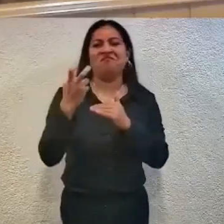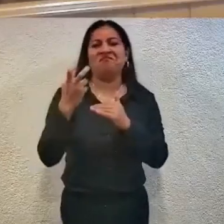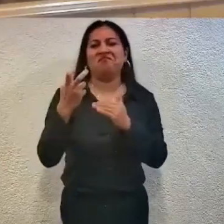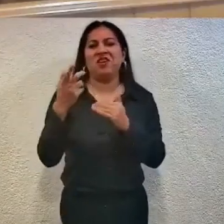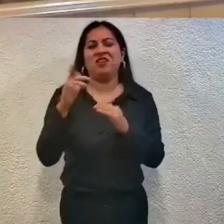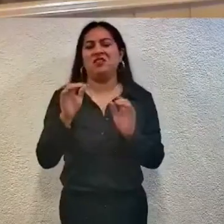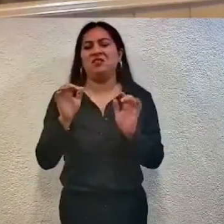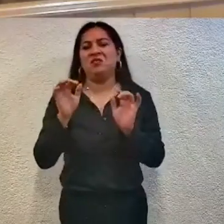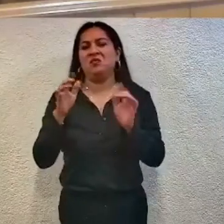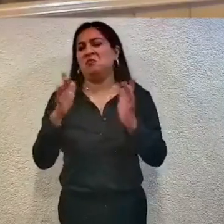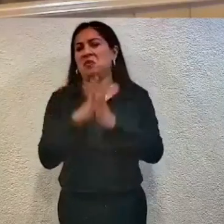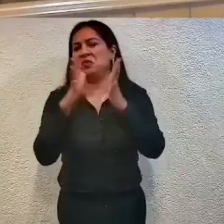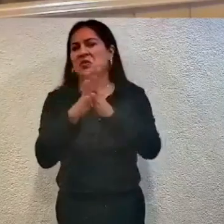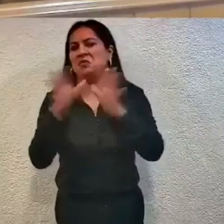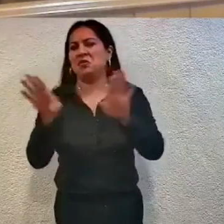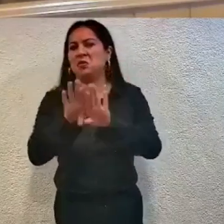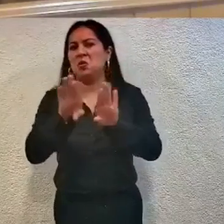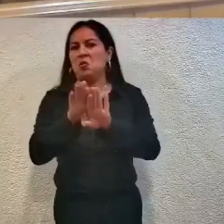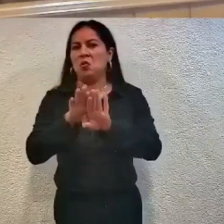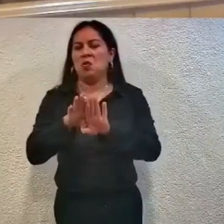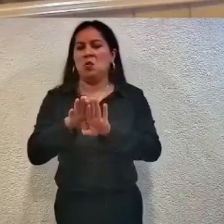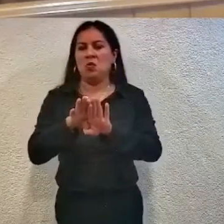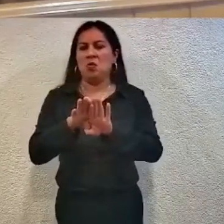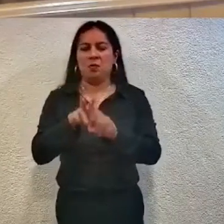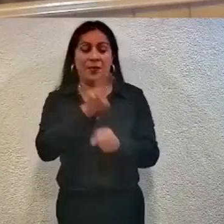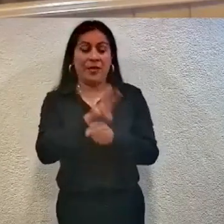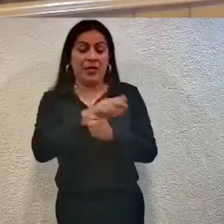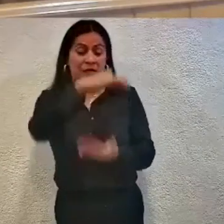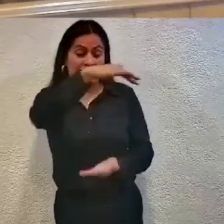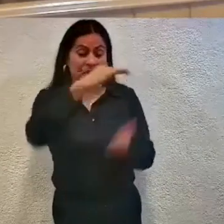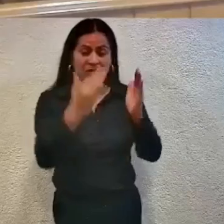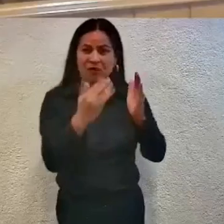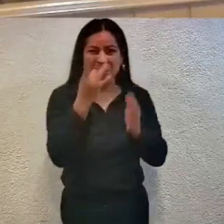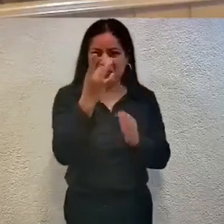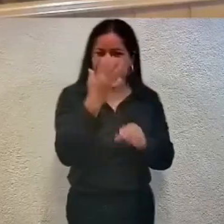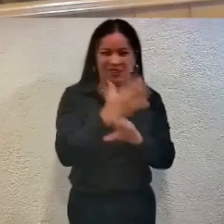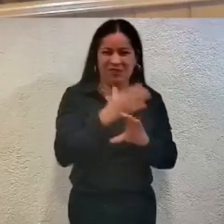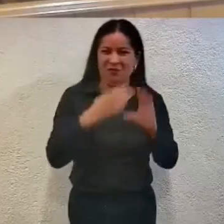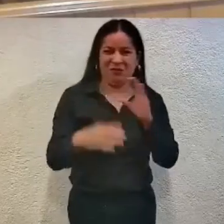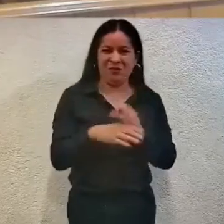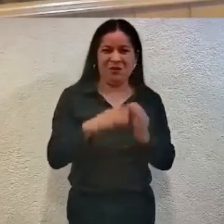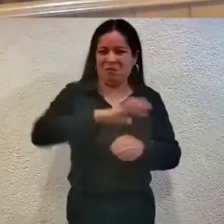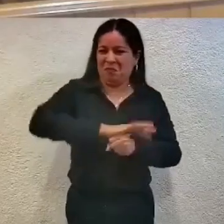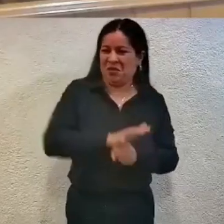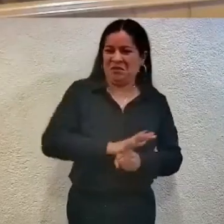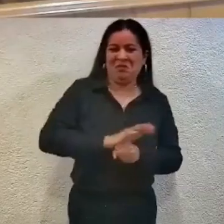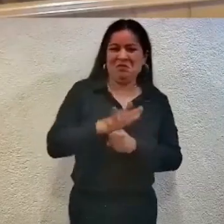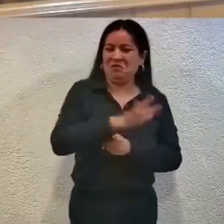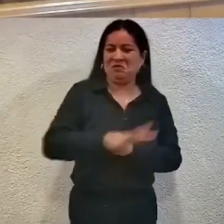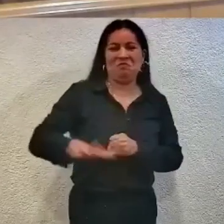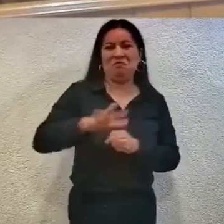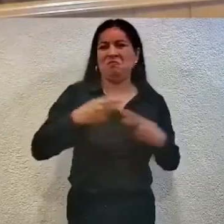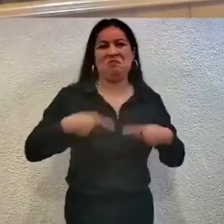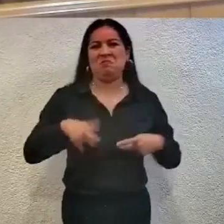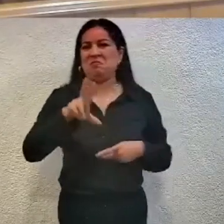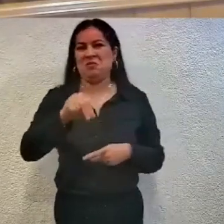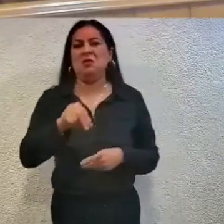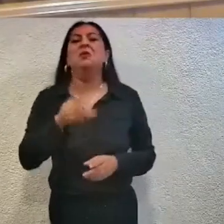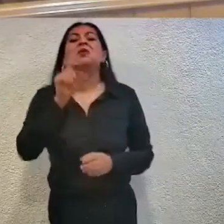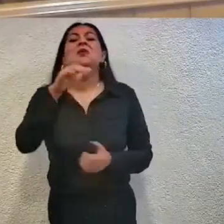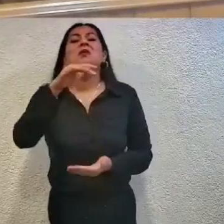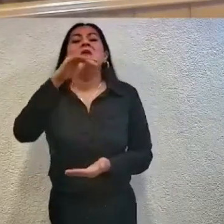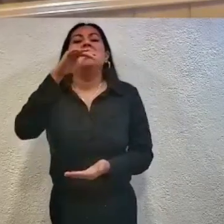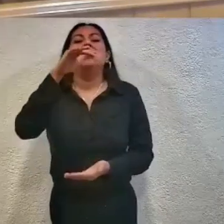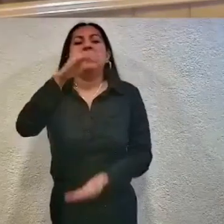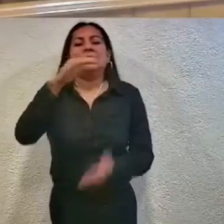mando superior y, por tanto, su presencia como funcionaria de casilla por ese solo hecho no generó presión en el